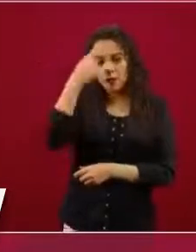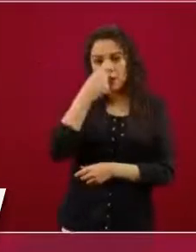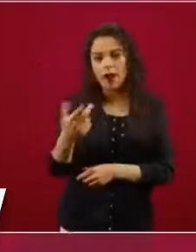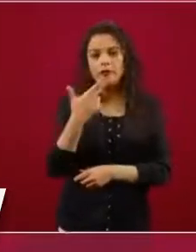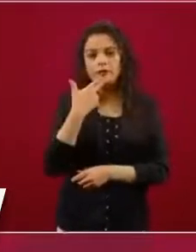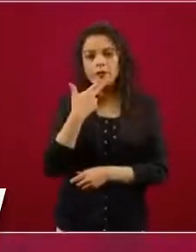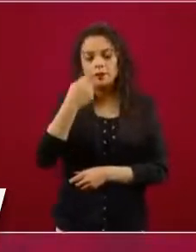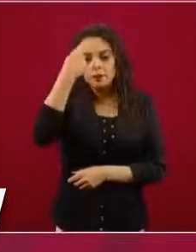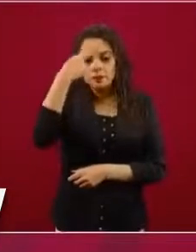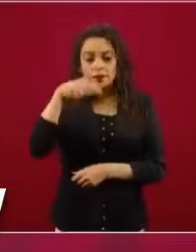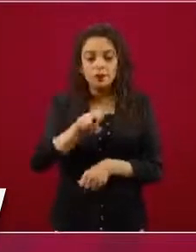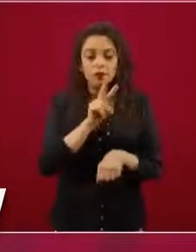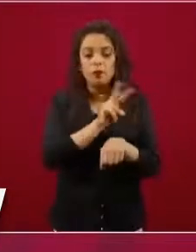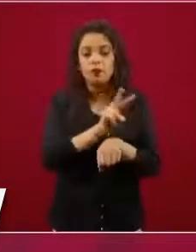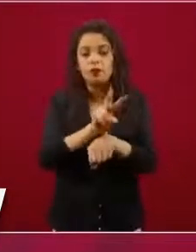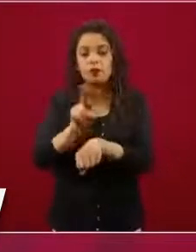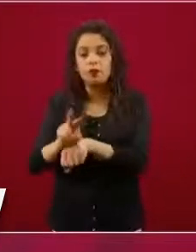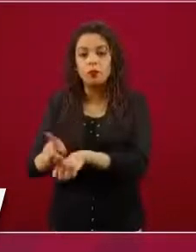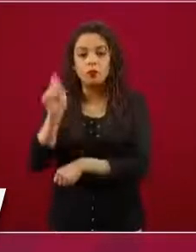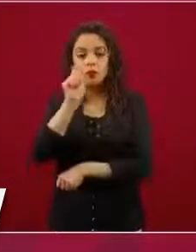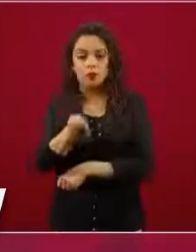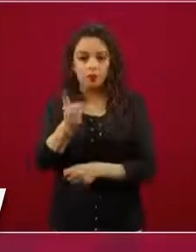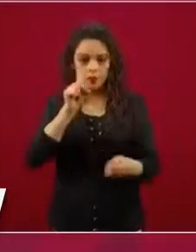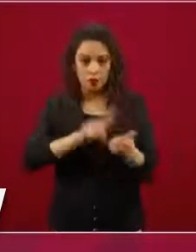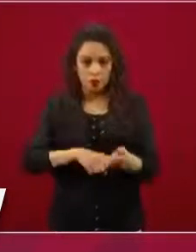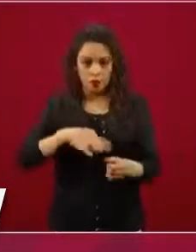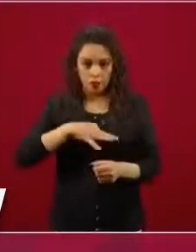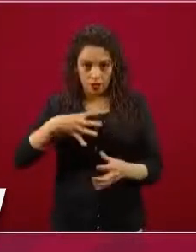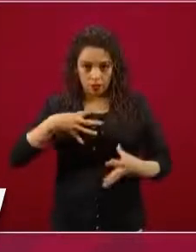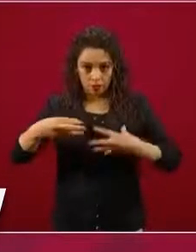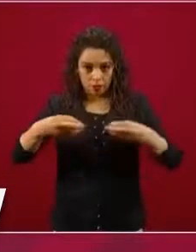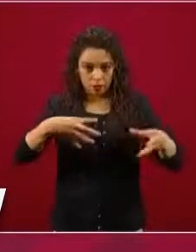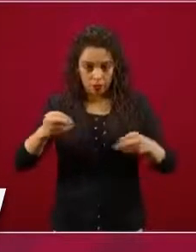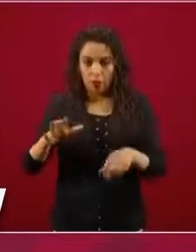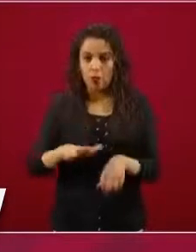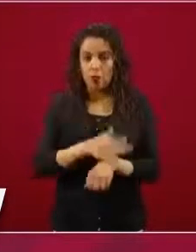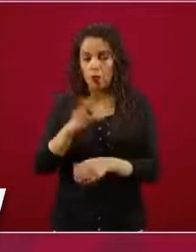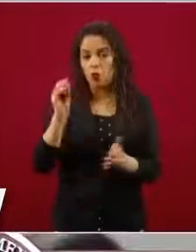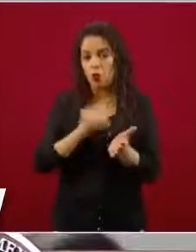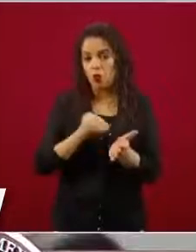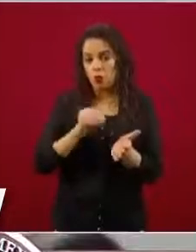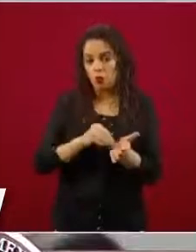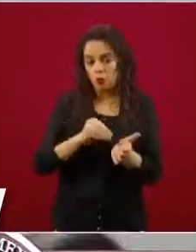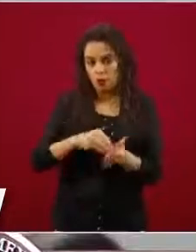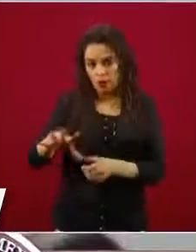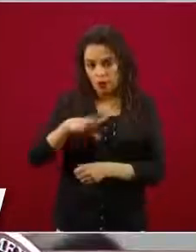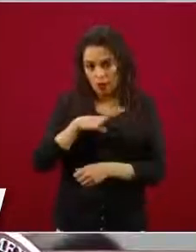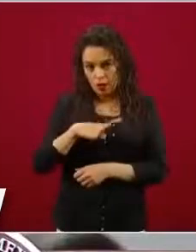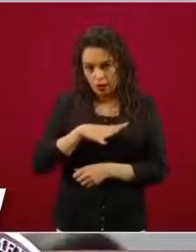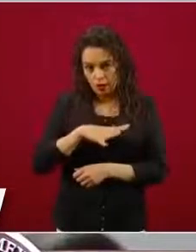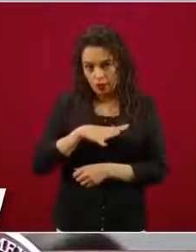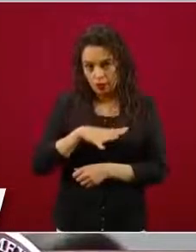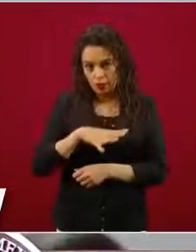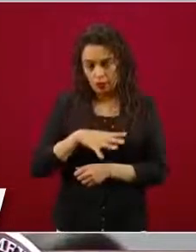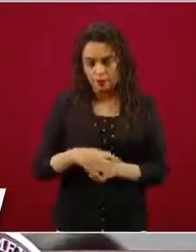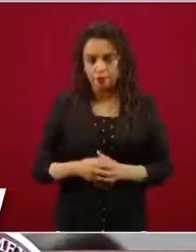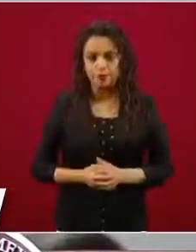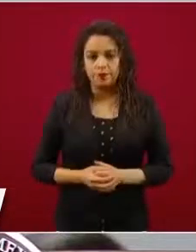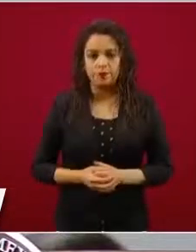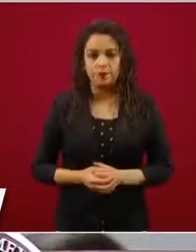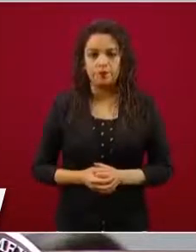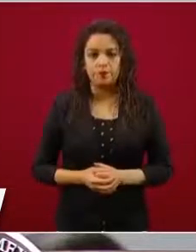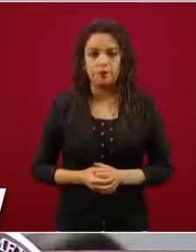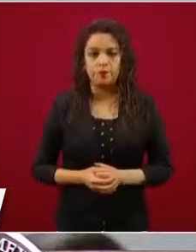de la epidemia, en tanto que seguirá presente en nuestro país, tanto como un instrumento que